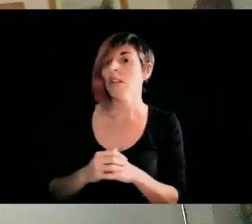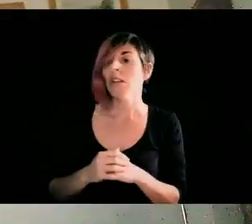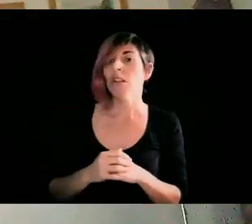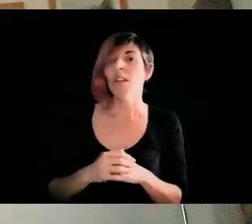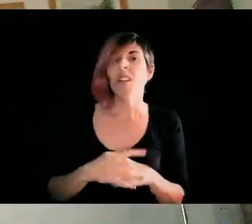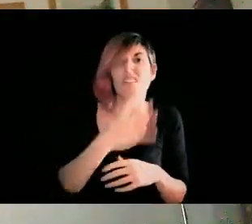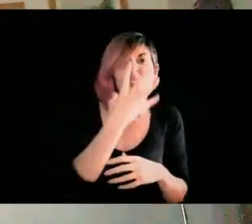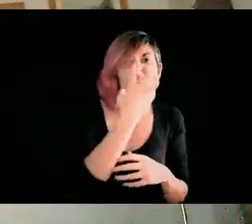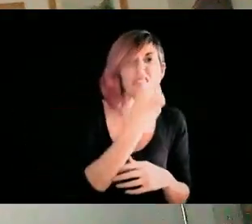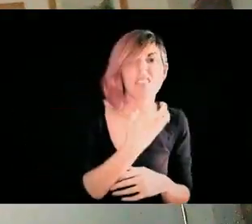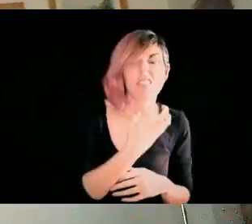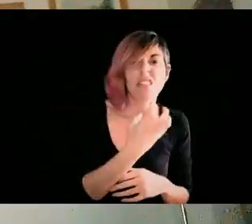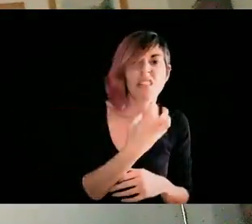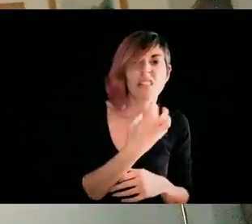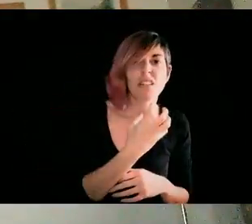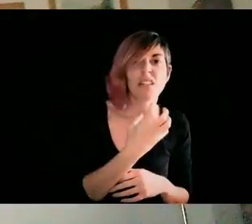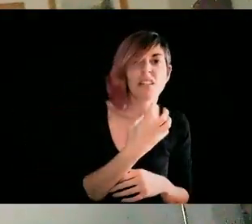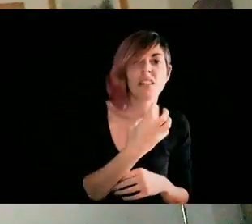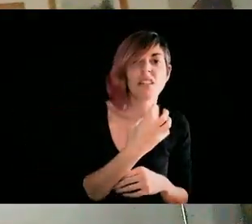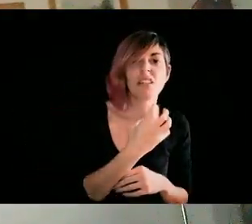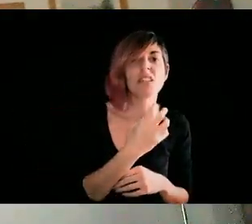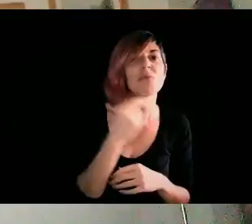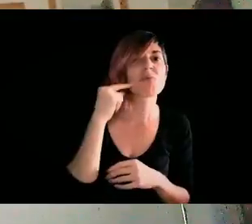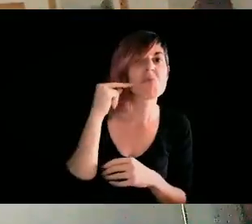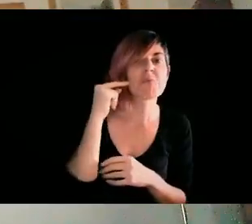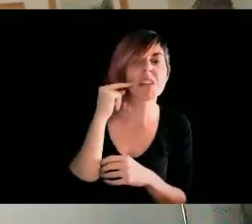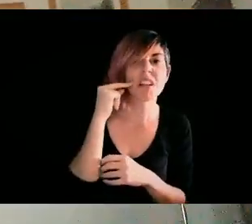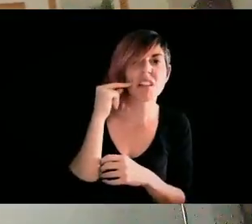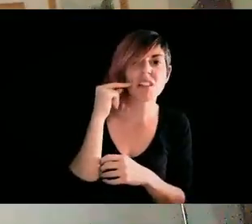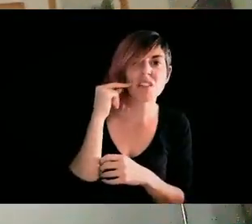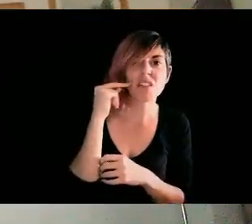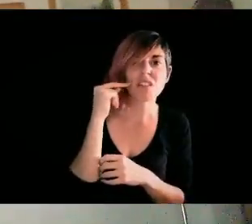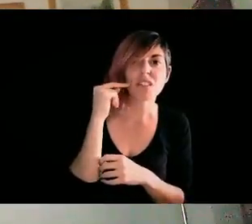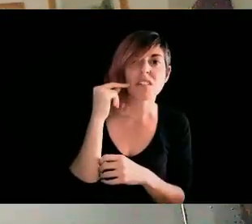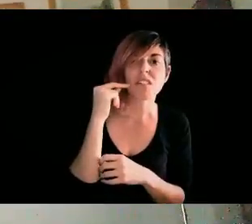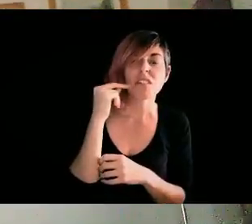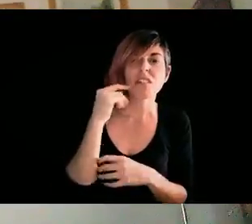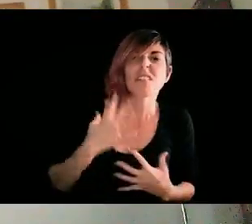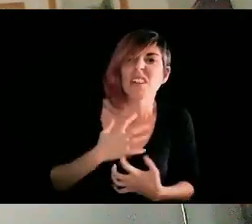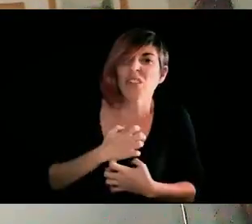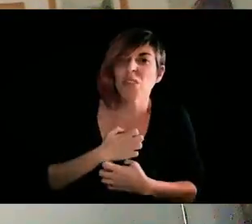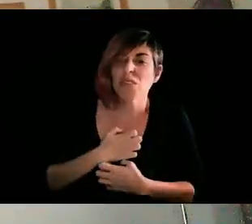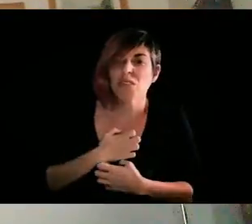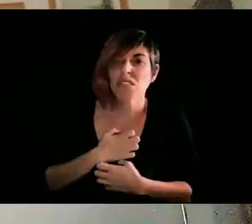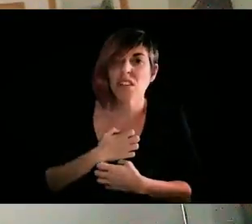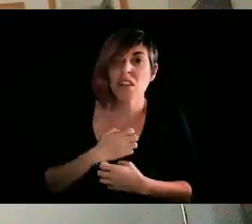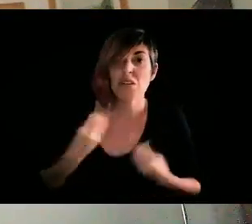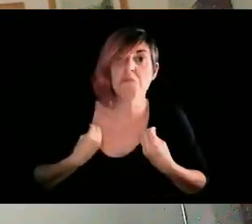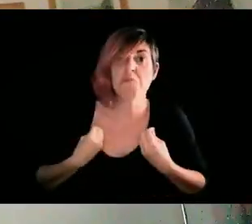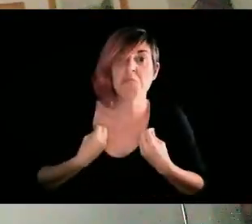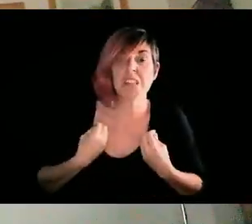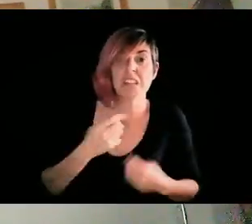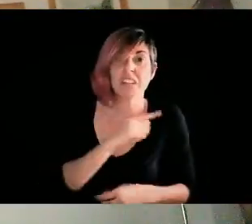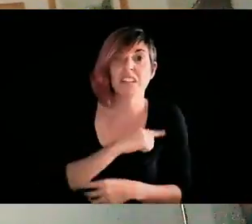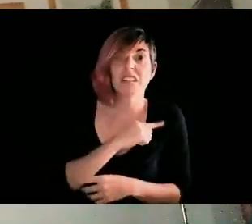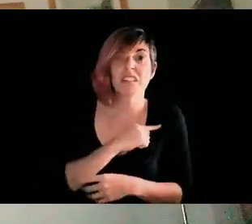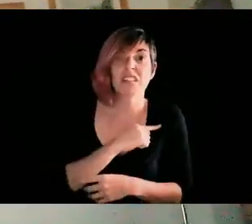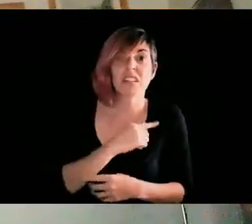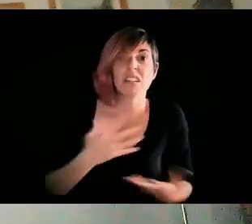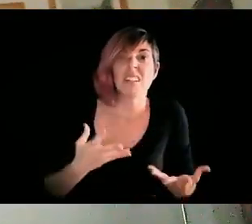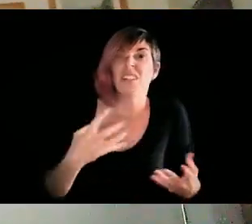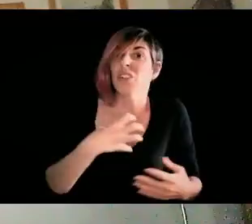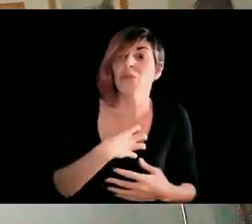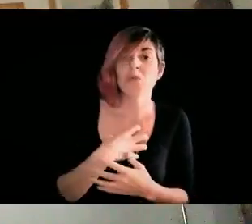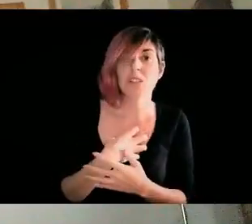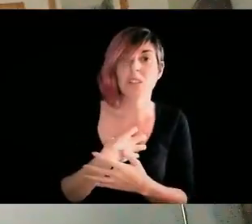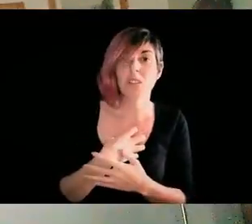opcional. Es inevitable sentir tristeza, es inevitable sentir miedo, es inevitable sentir angustia en algún momento de